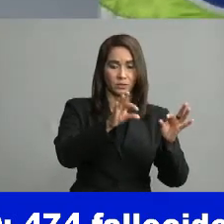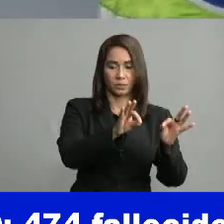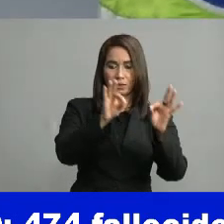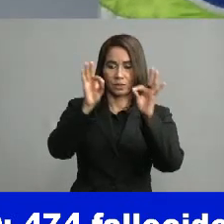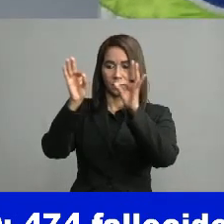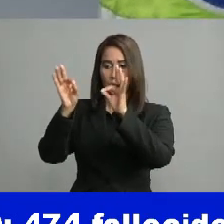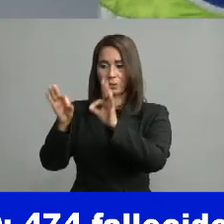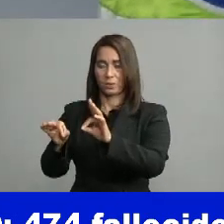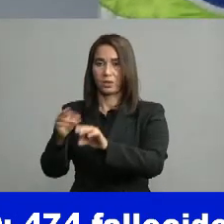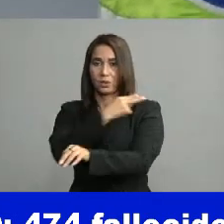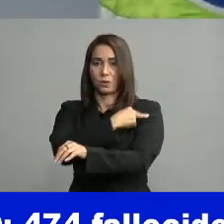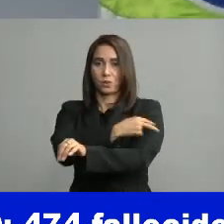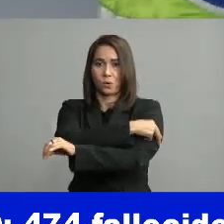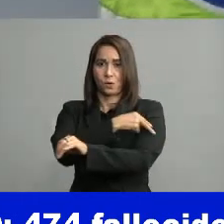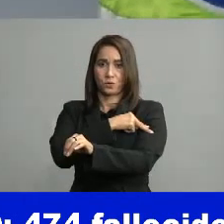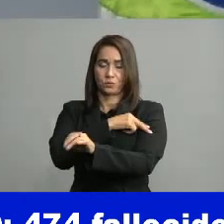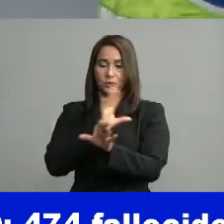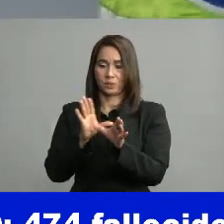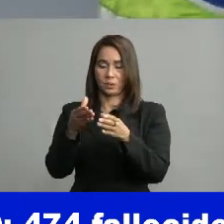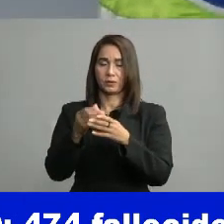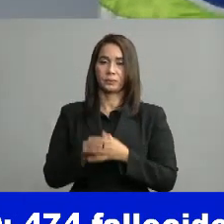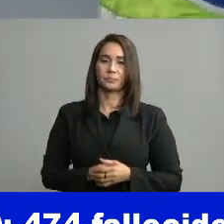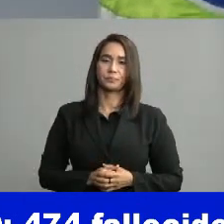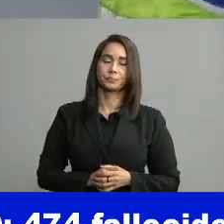el hospital local.